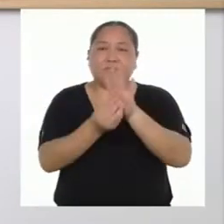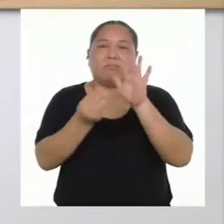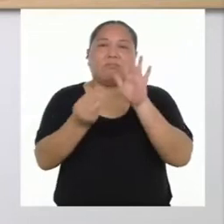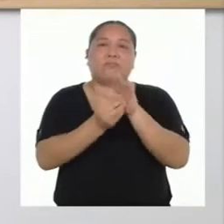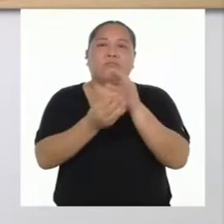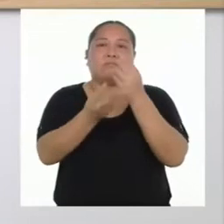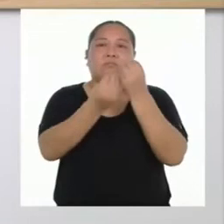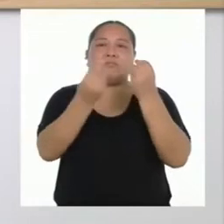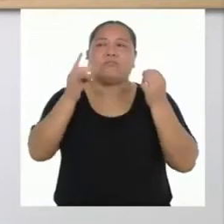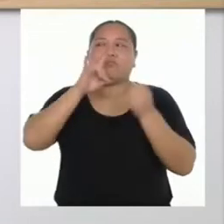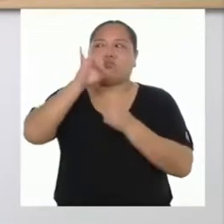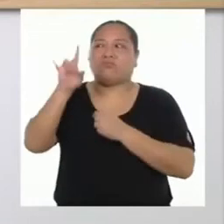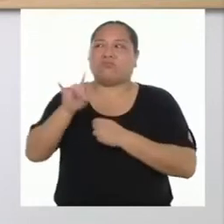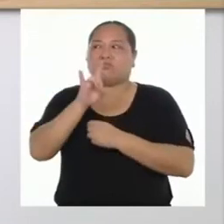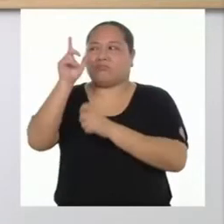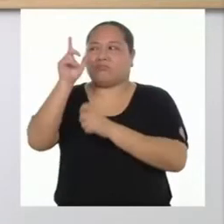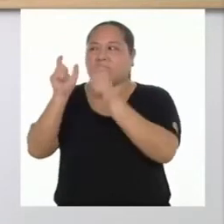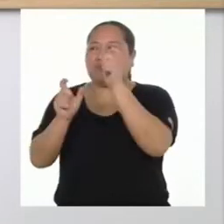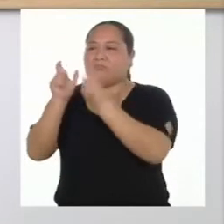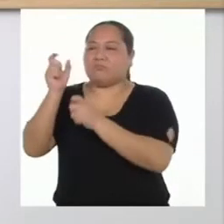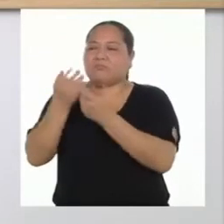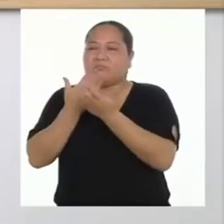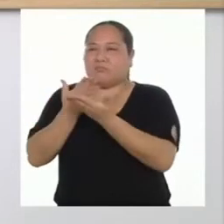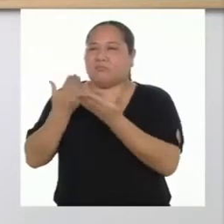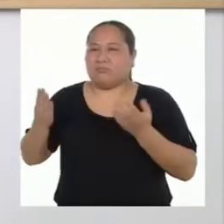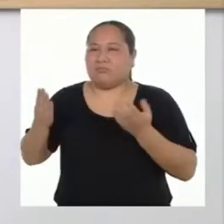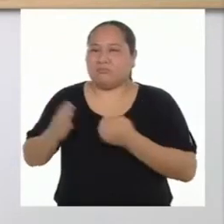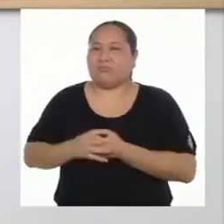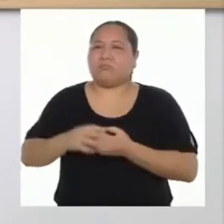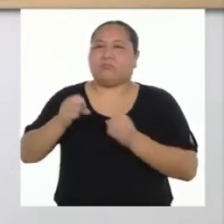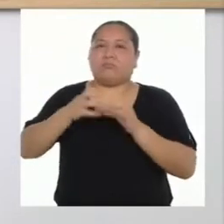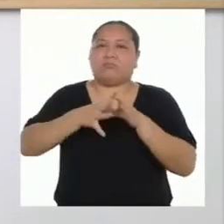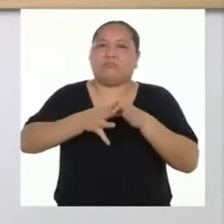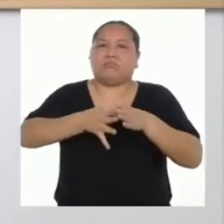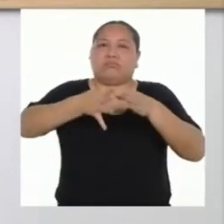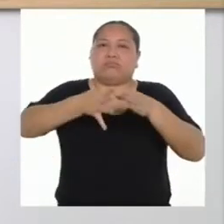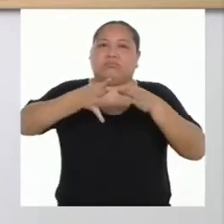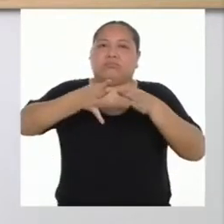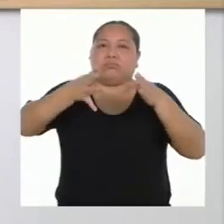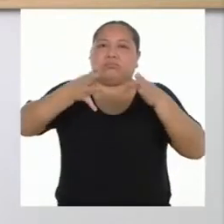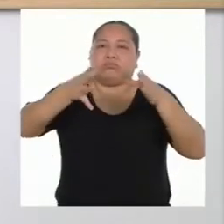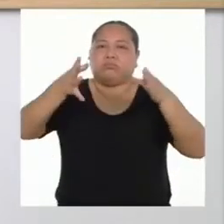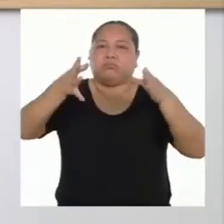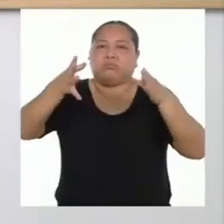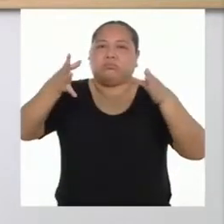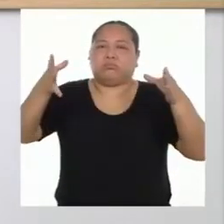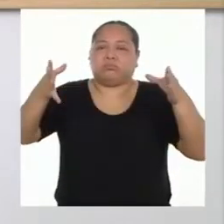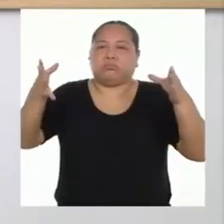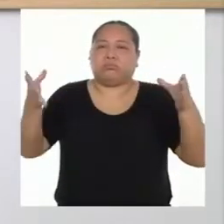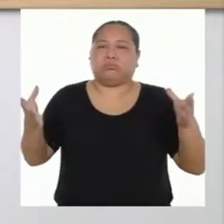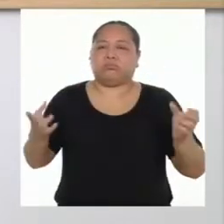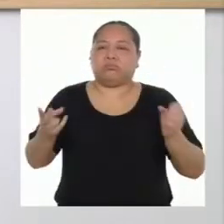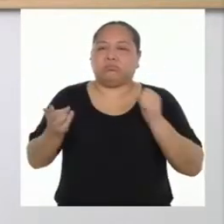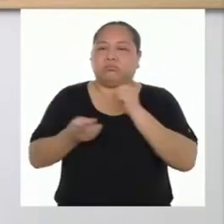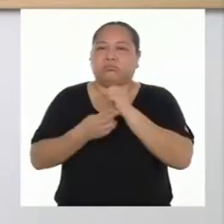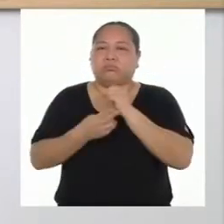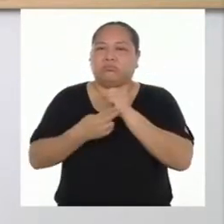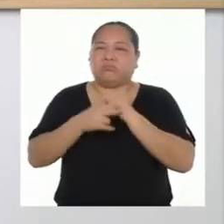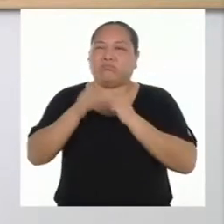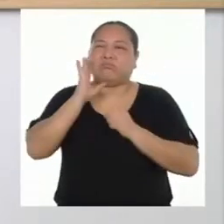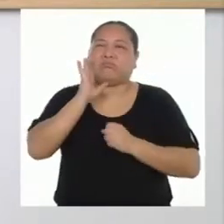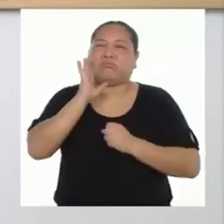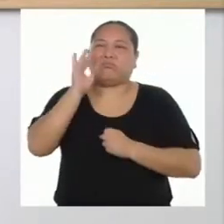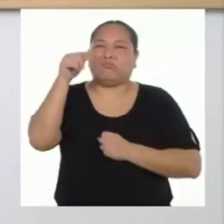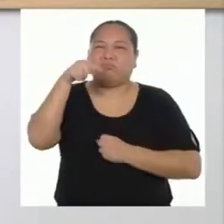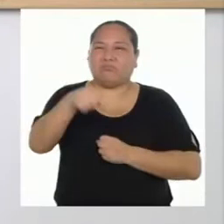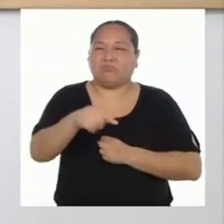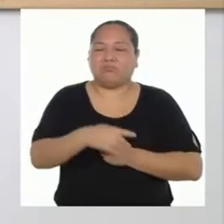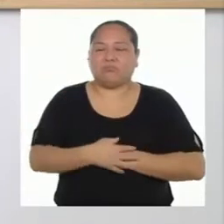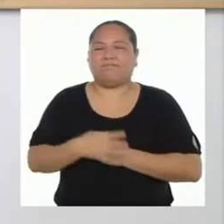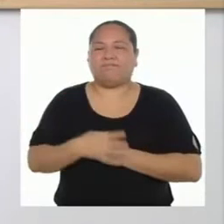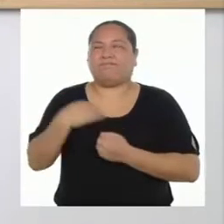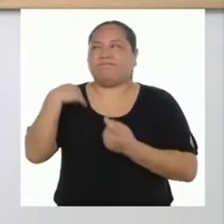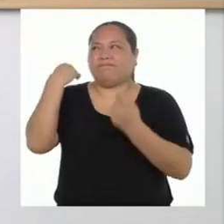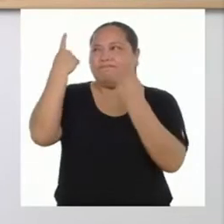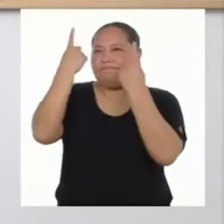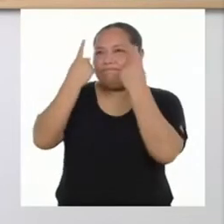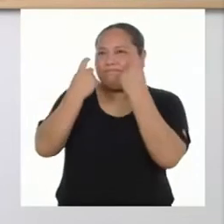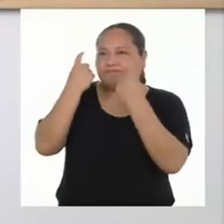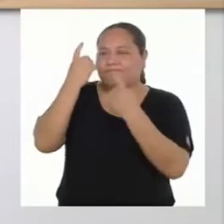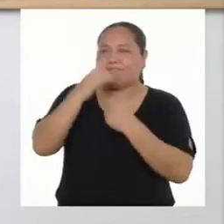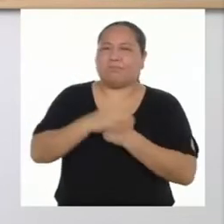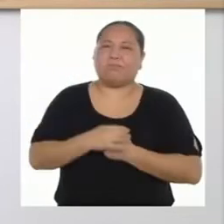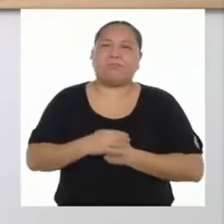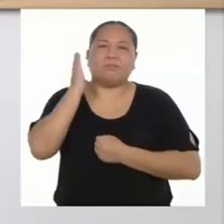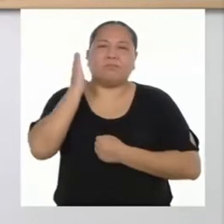nivel de consumo de las personas, provocando un mayor crecimiento en la generación de residuos sólidos. Entonces nos